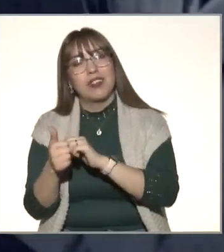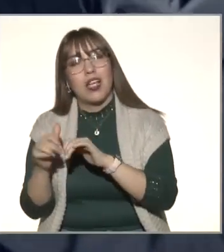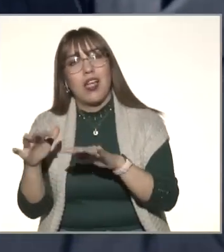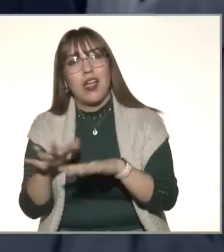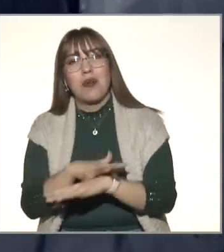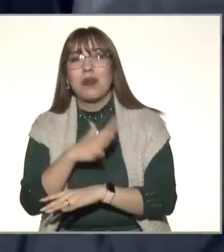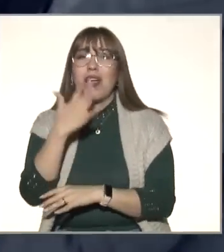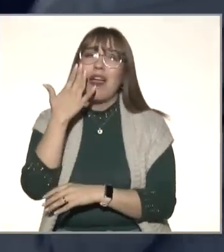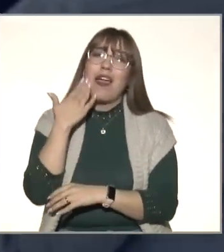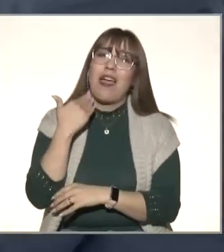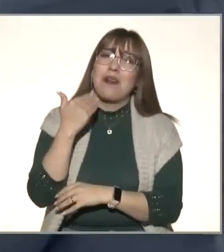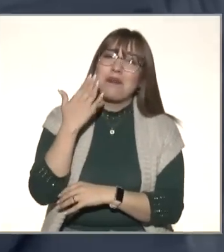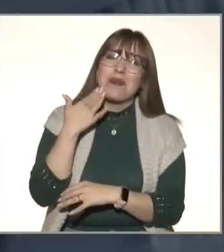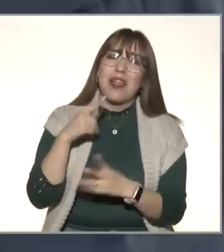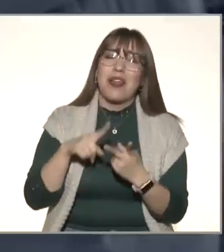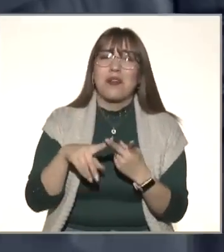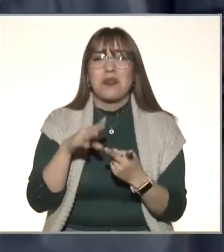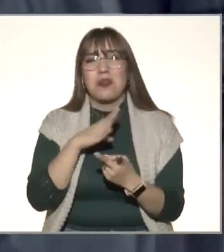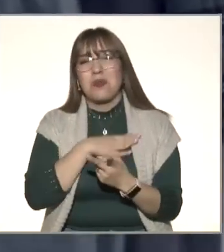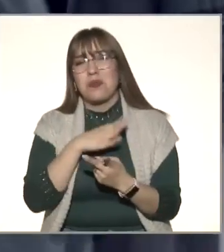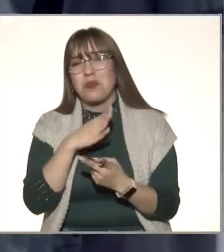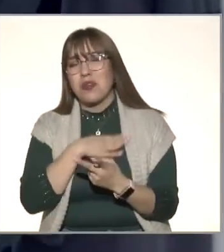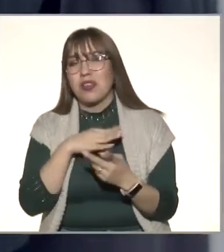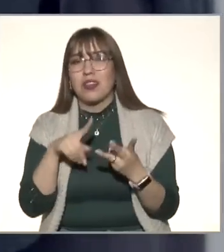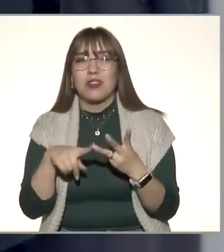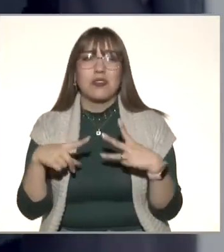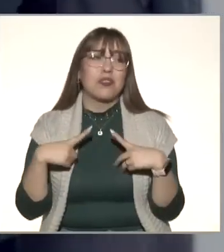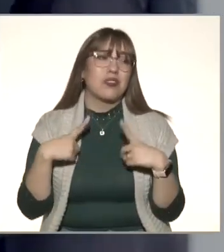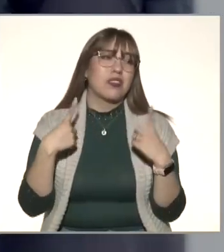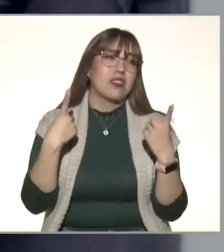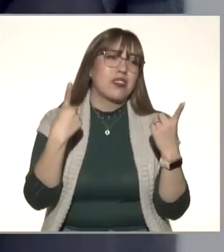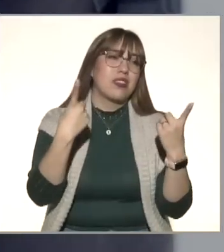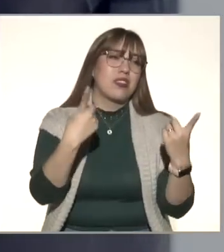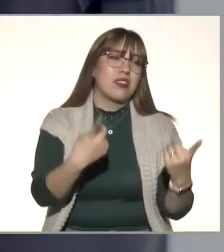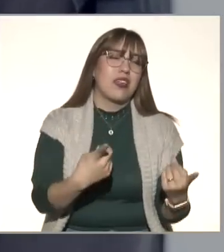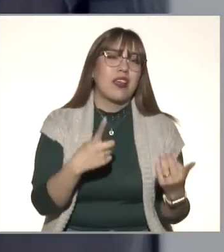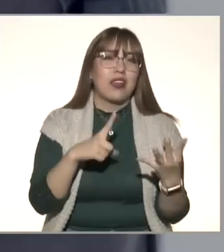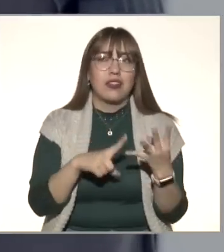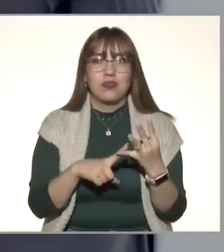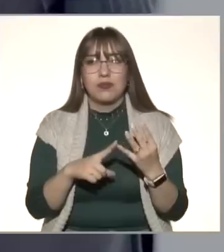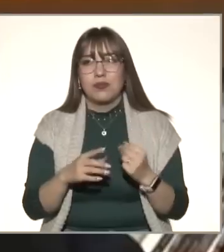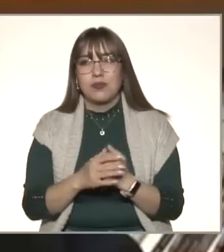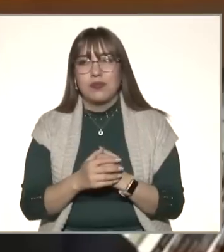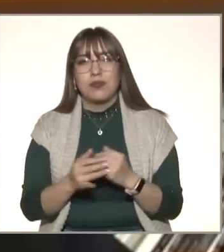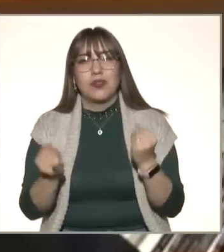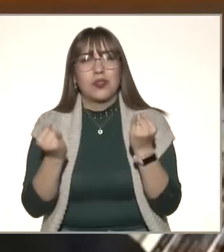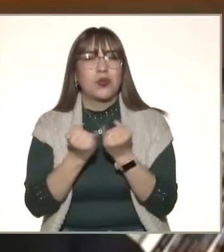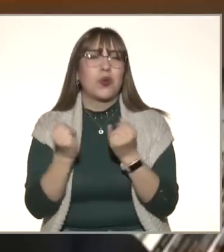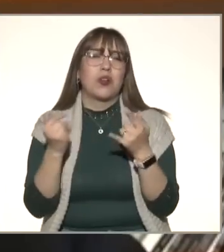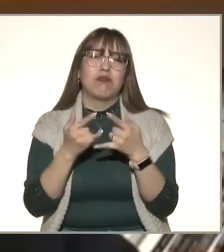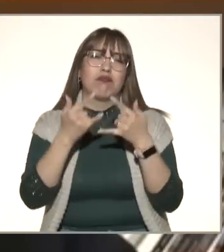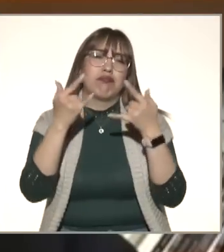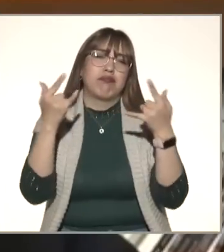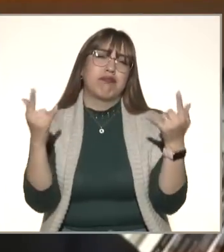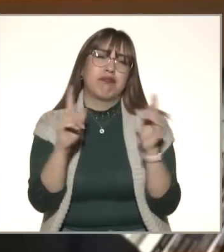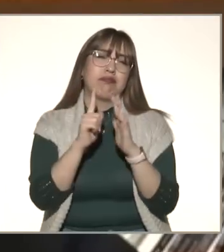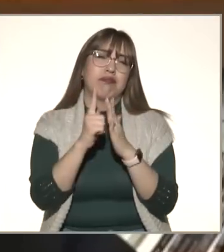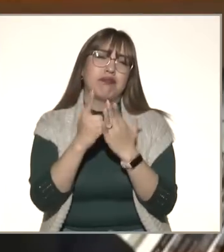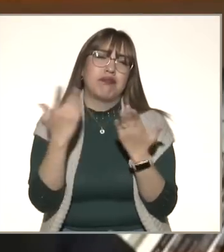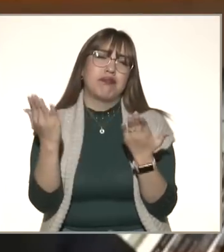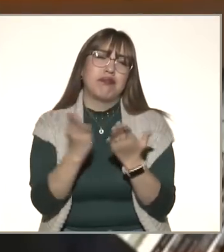amables, salvadores, entregadores o liberados como de cuento de hadas, y hay quienes se